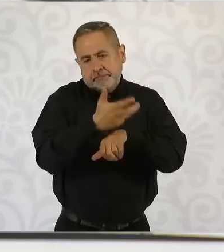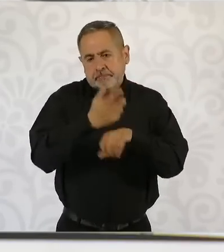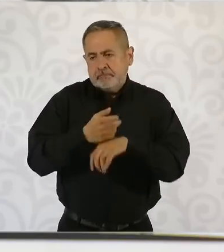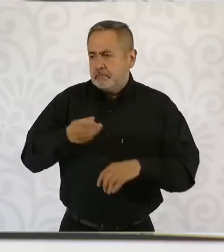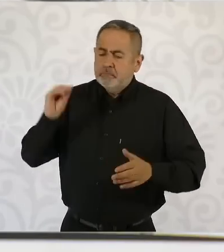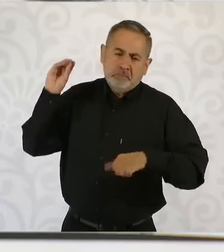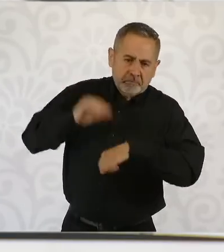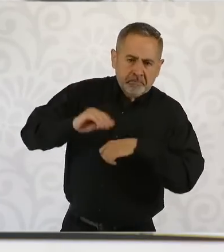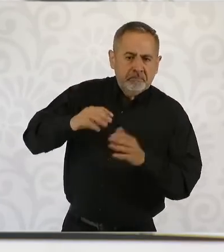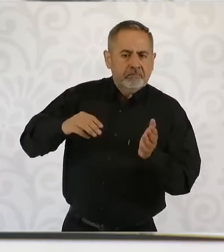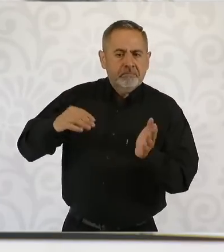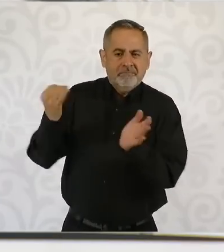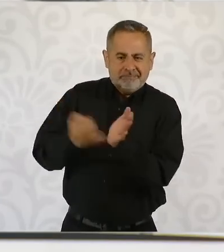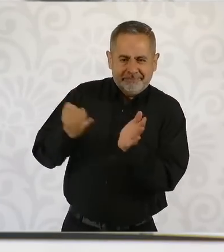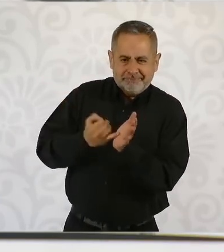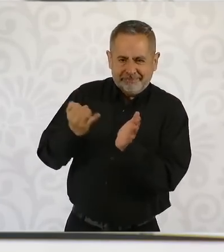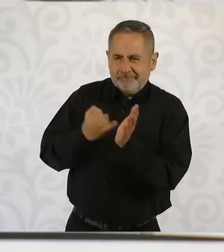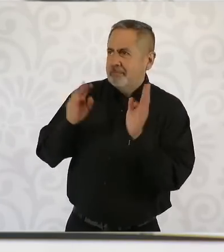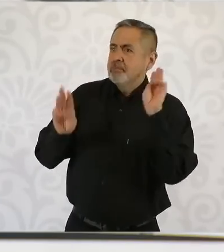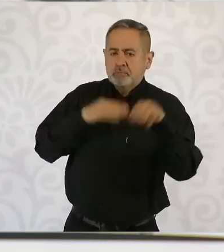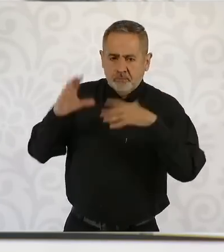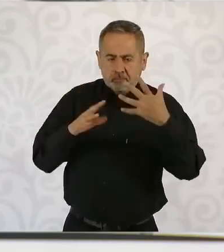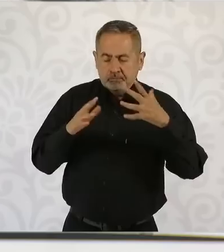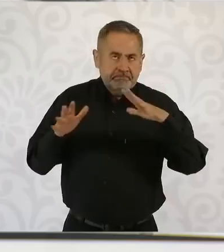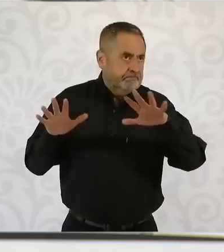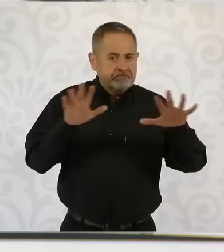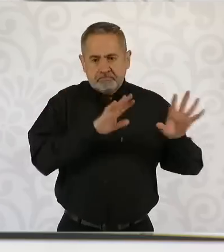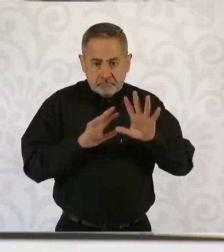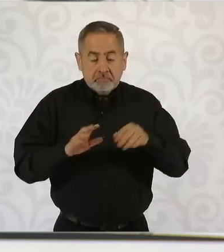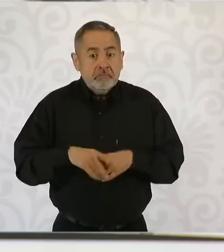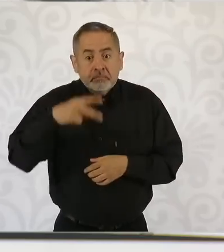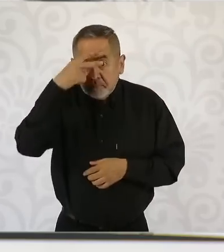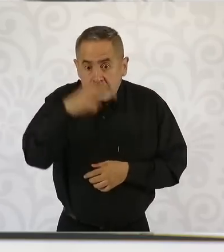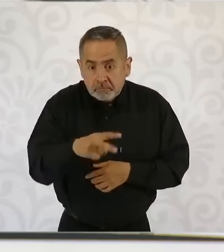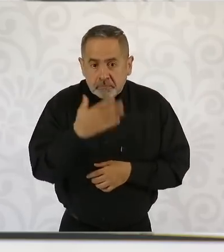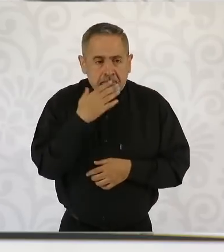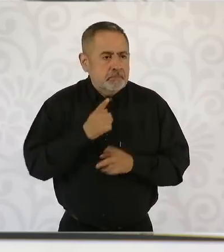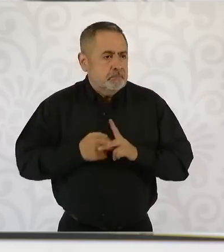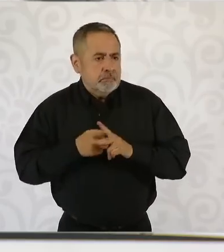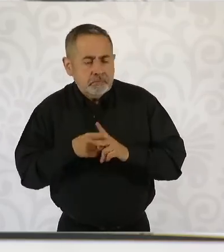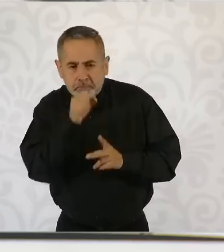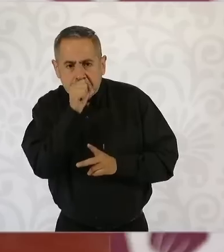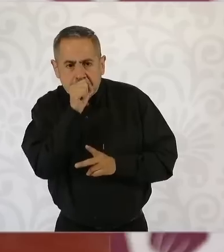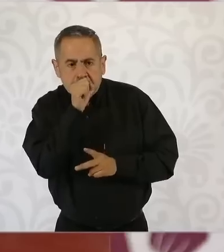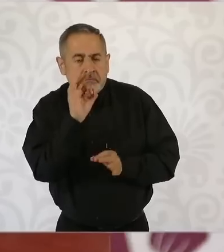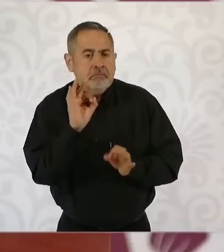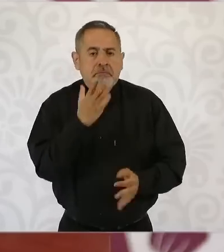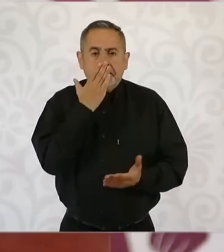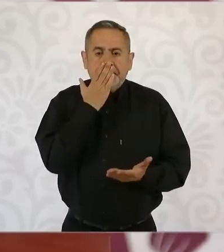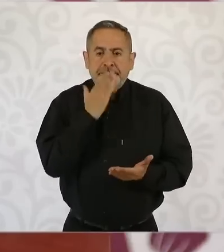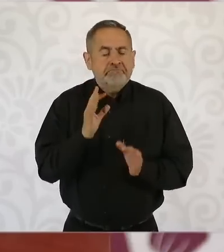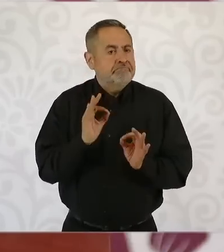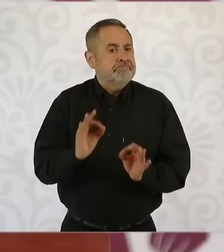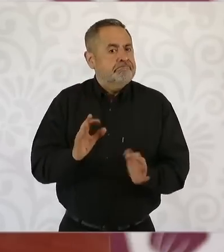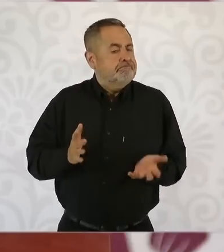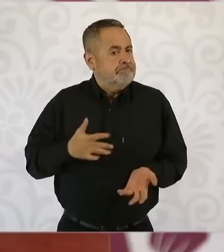en mucho la economía mundial. Los indicadores de la economía de México son muy buenos. O sea, uno